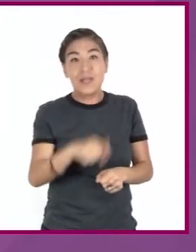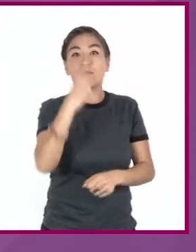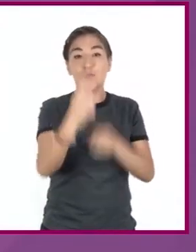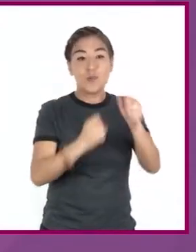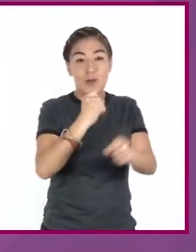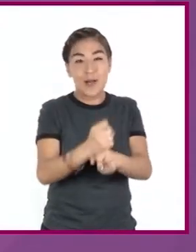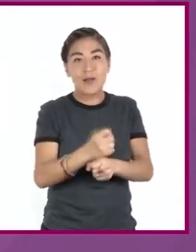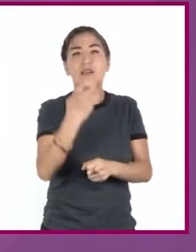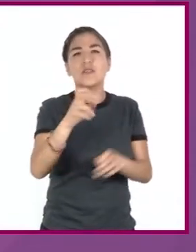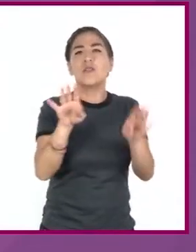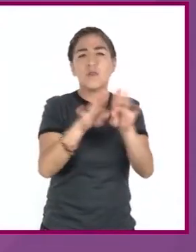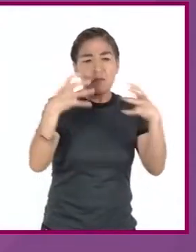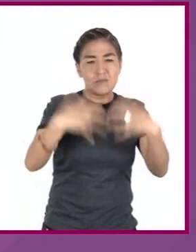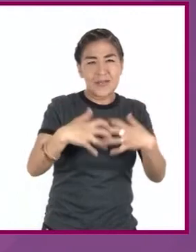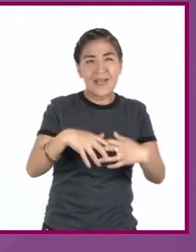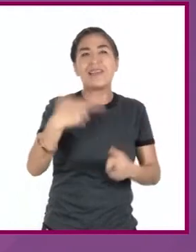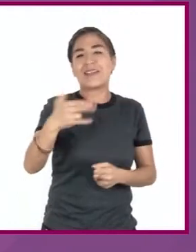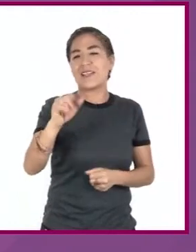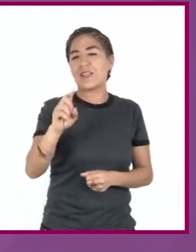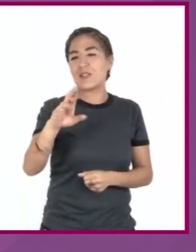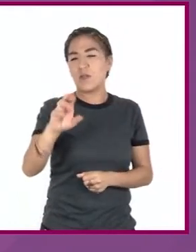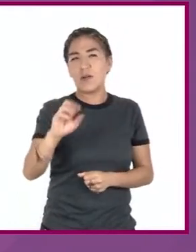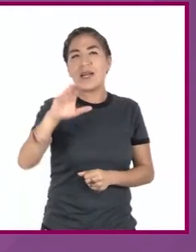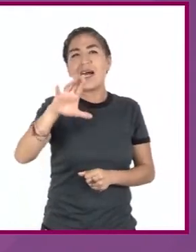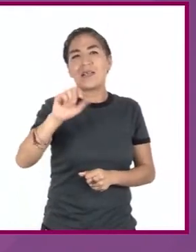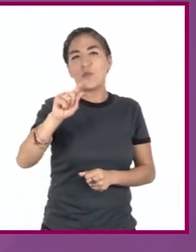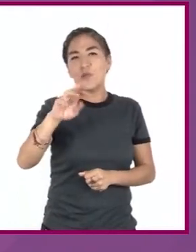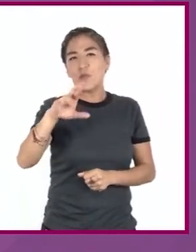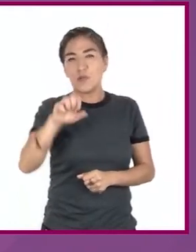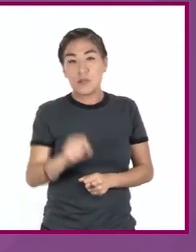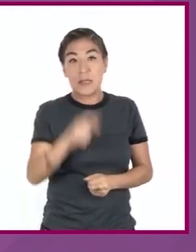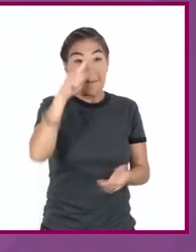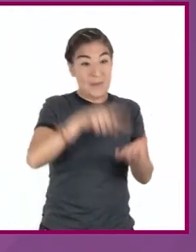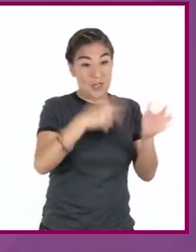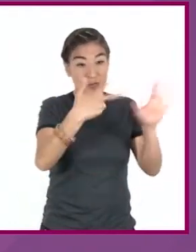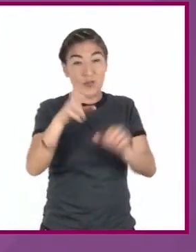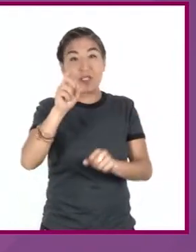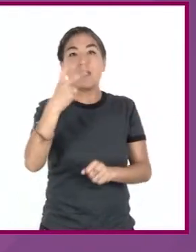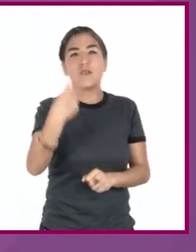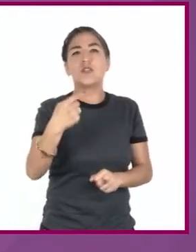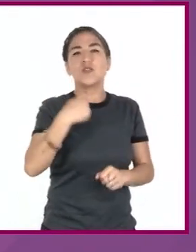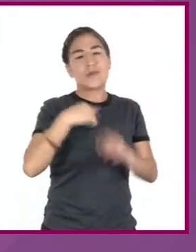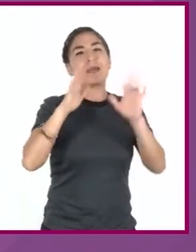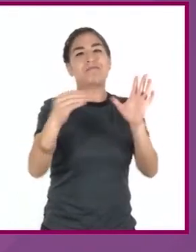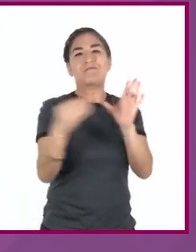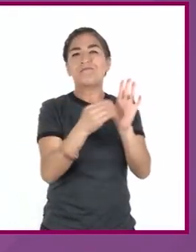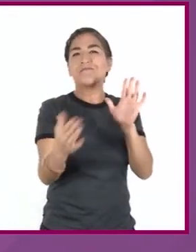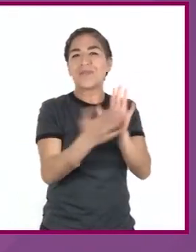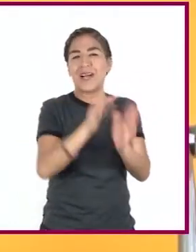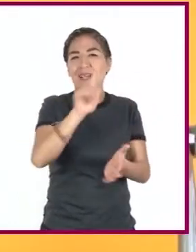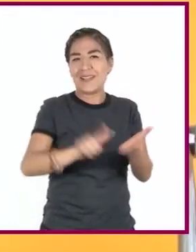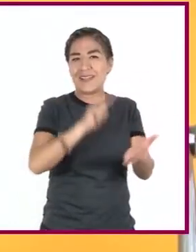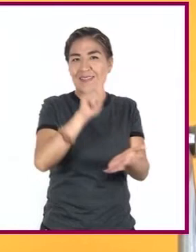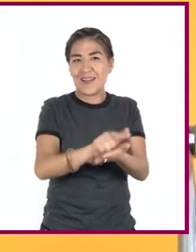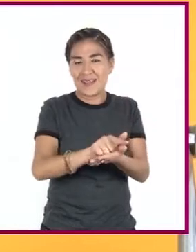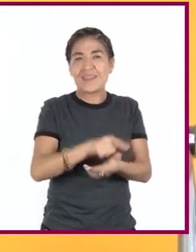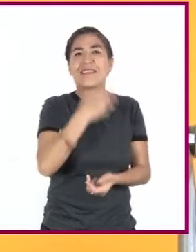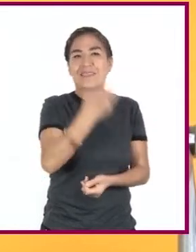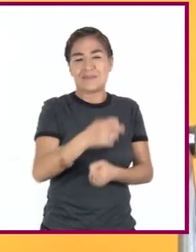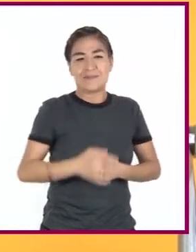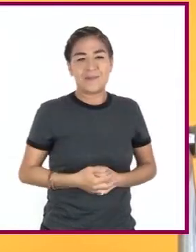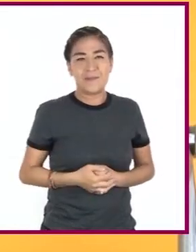por hidrocarburos y en 1832 formulé las leyes de la electrólisis.